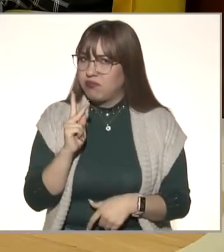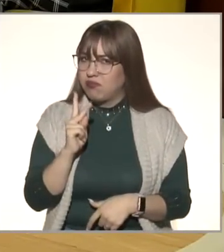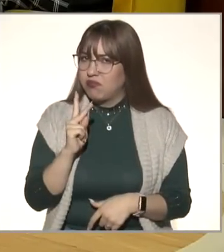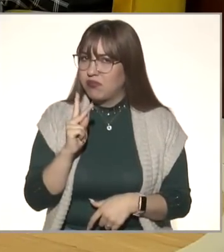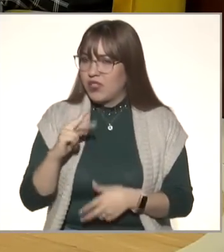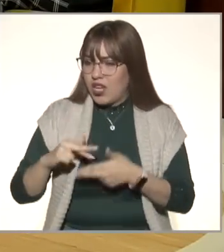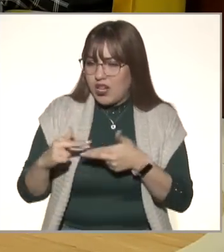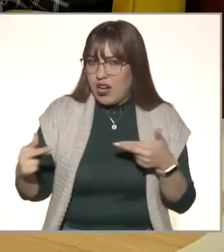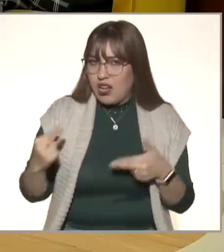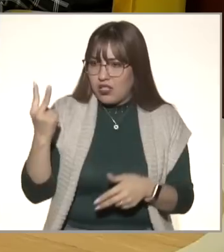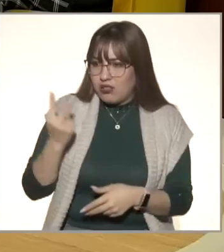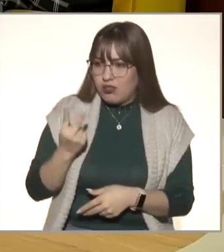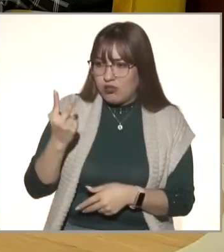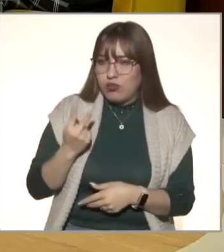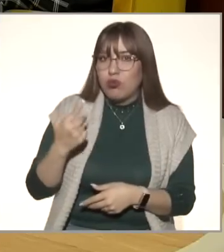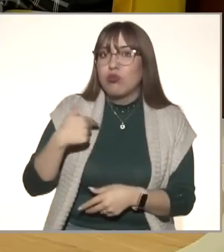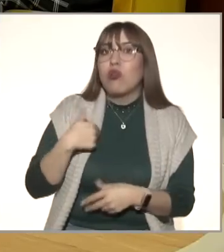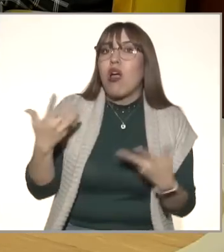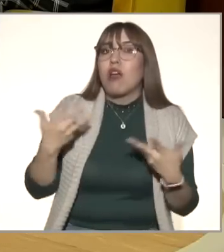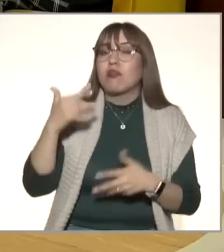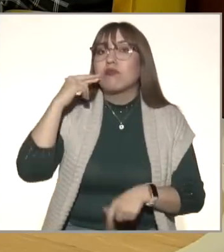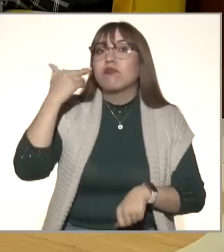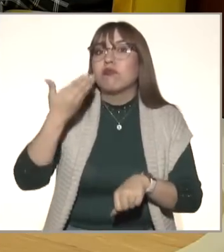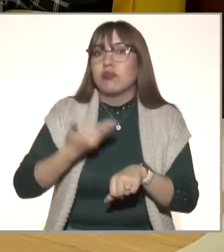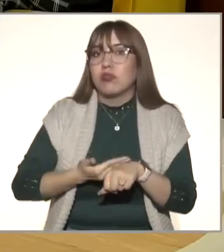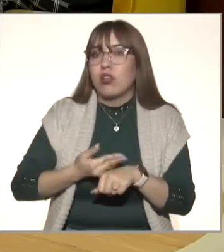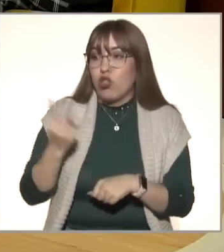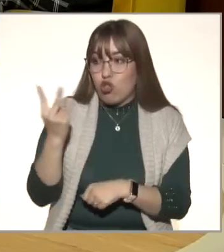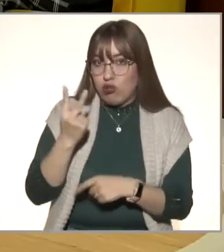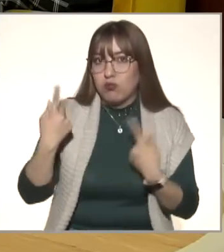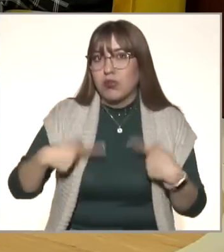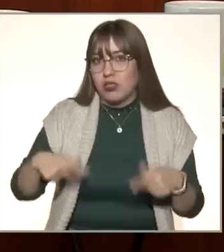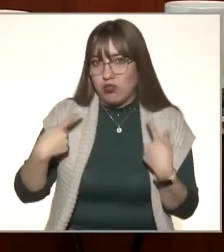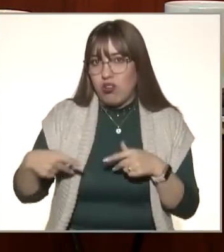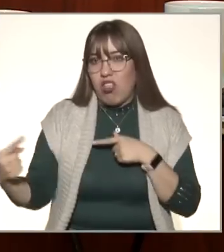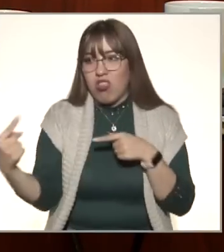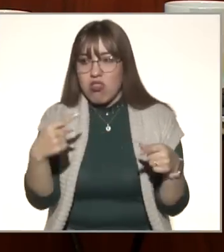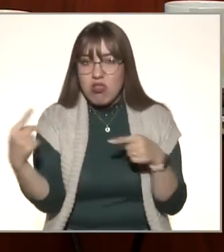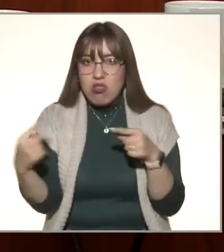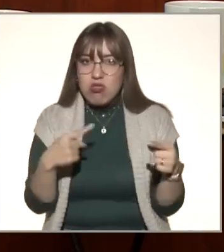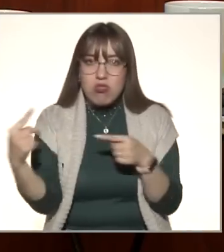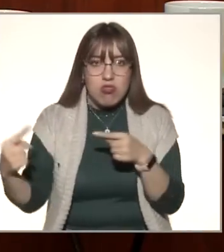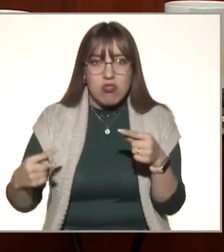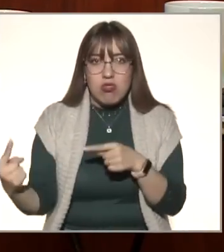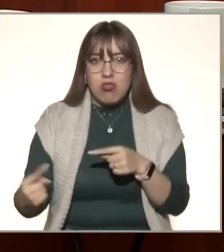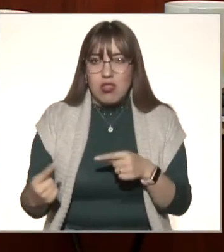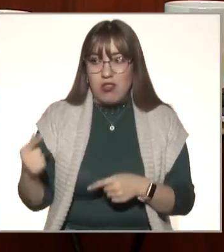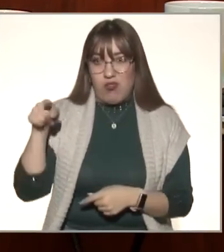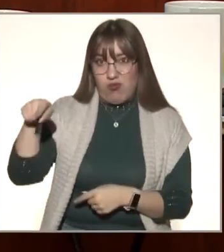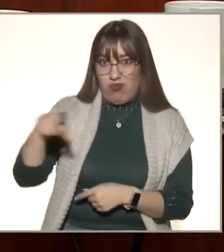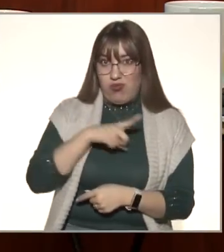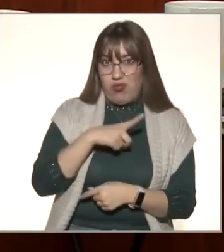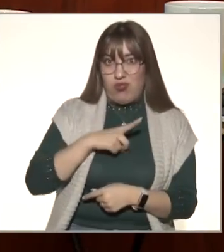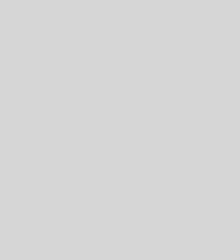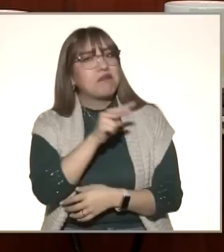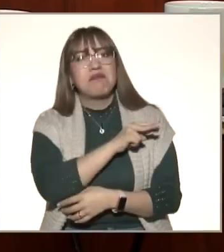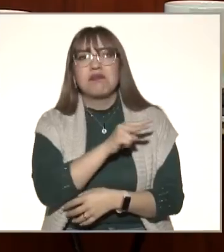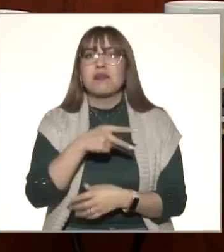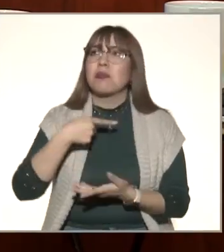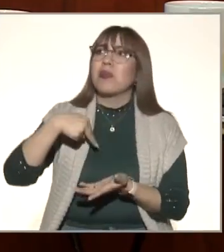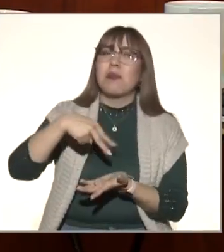hago para que esto se siga dando, porque se requieren 2 para pelear, 2 para cachar las indirectas y 2 para estar en